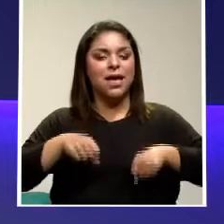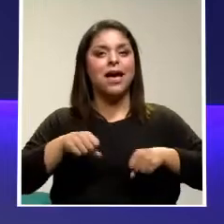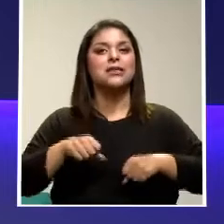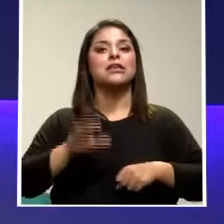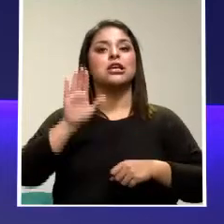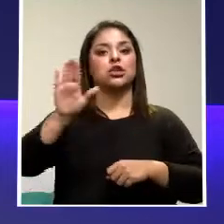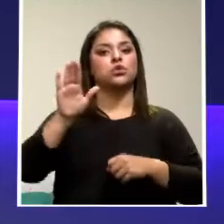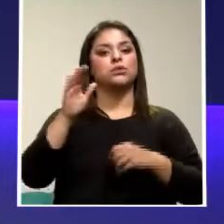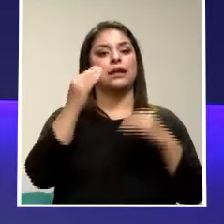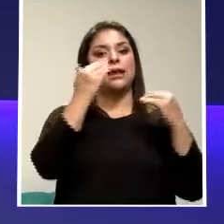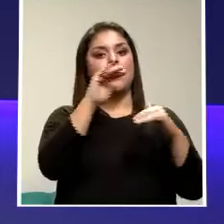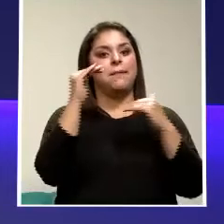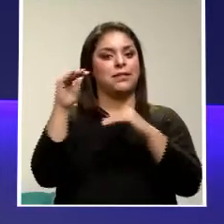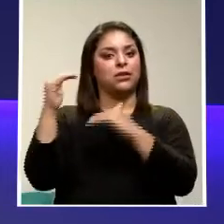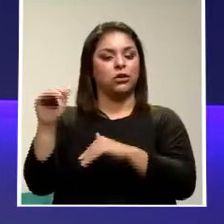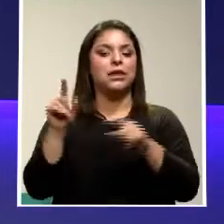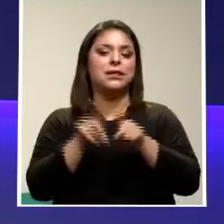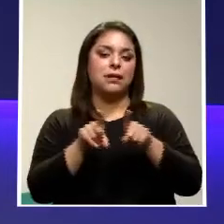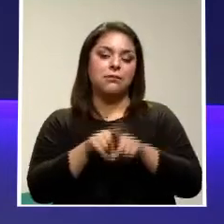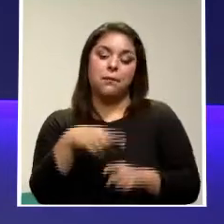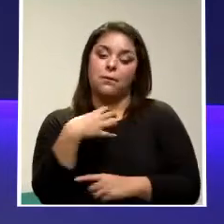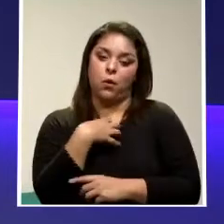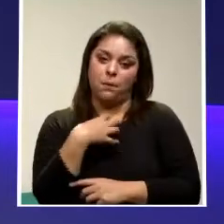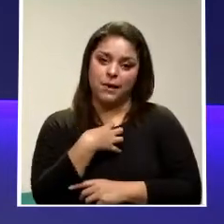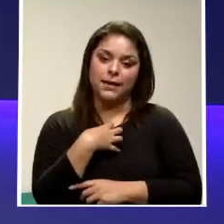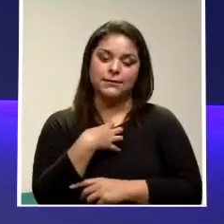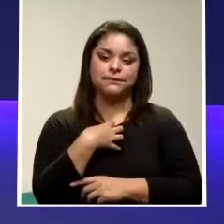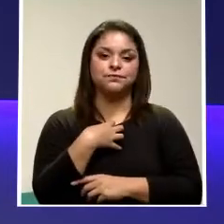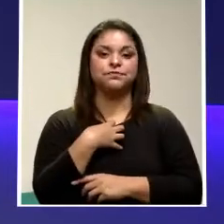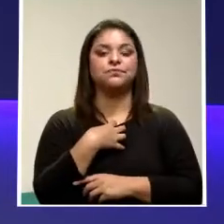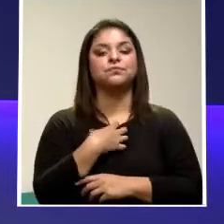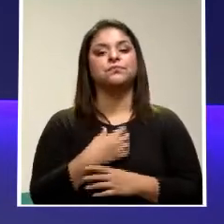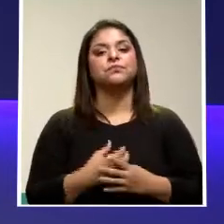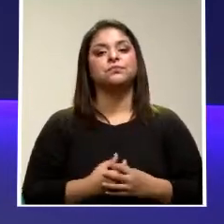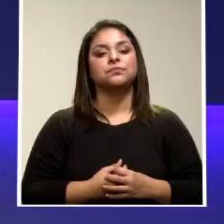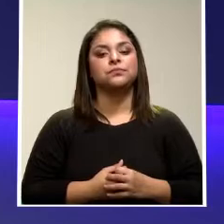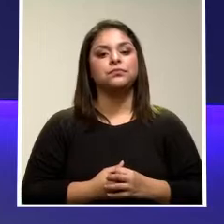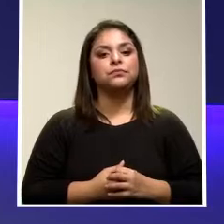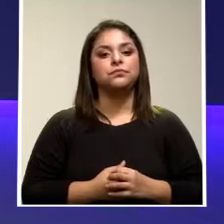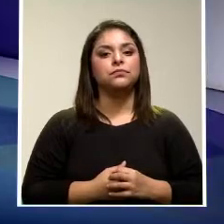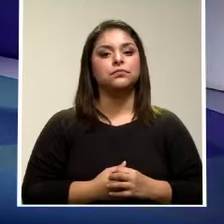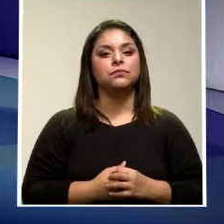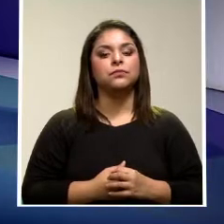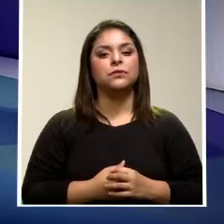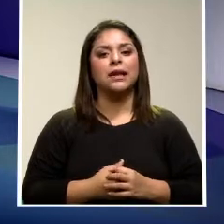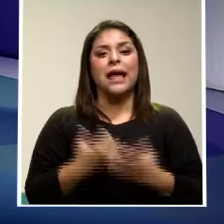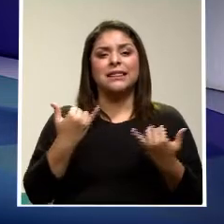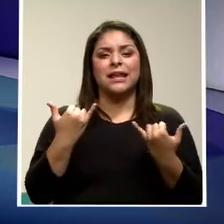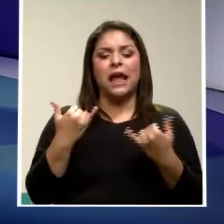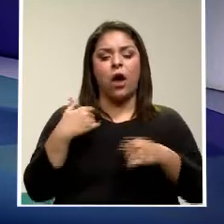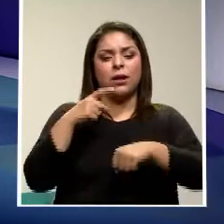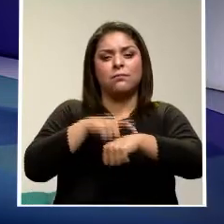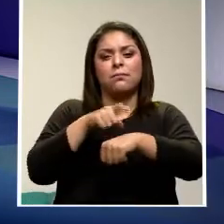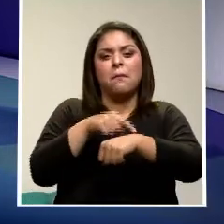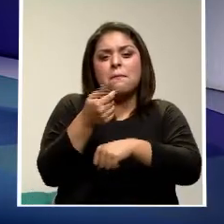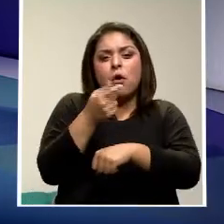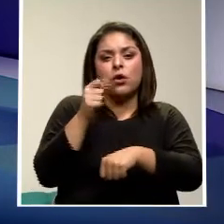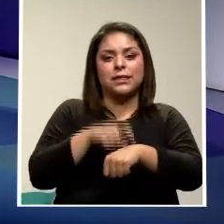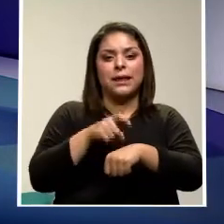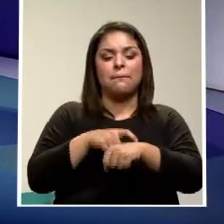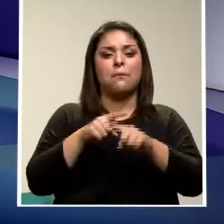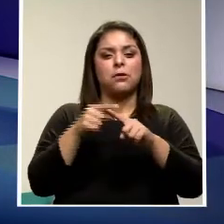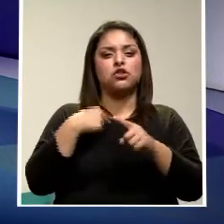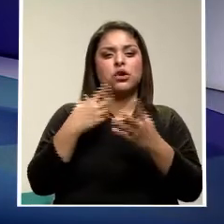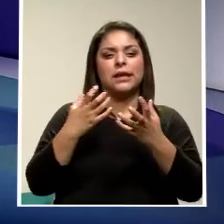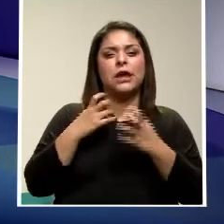sus limitaciones, y también de las propias, quiero decir. Ahí abordaste, nos queda muy poquito tiempo, pero me quiero meter en el enredo